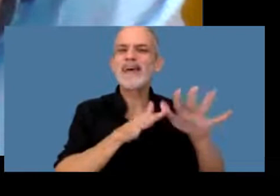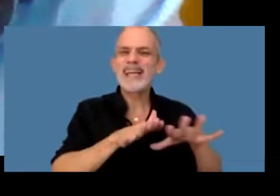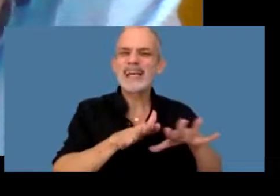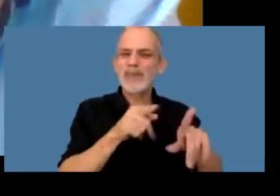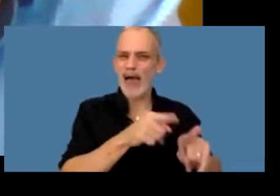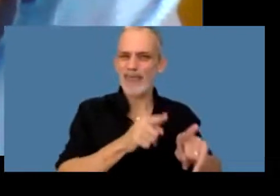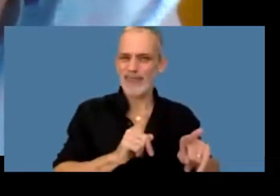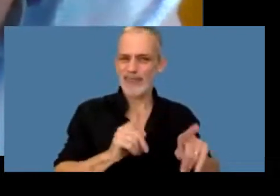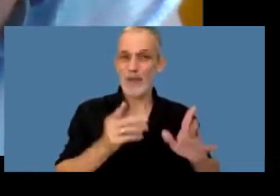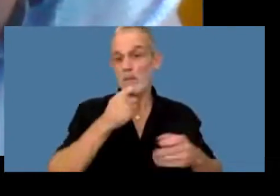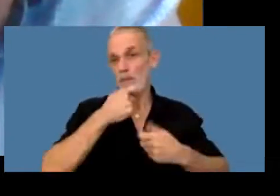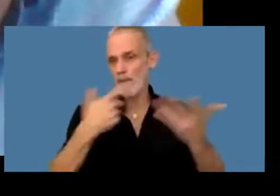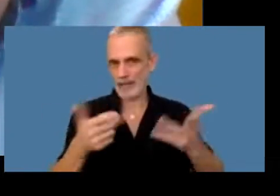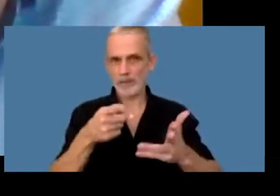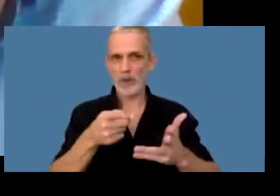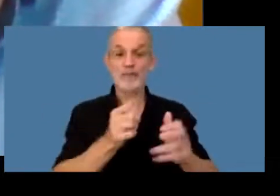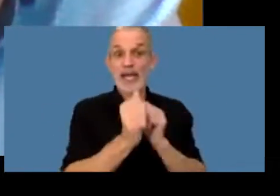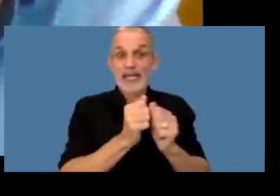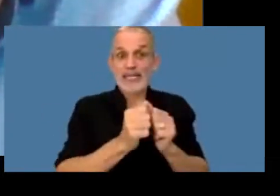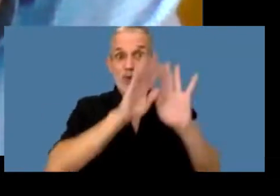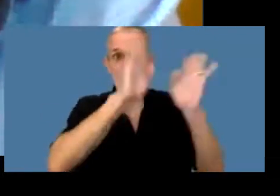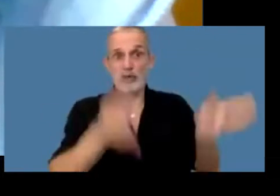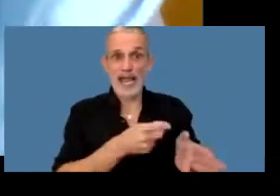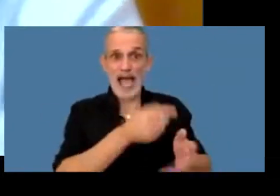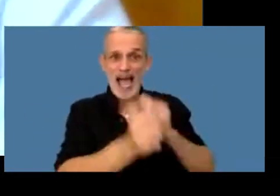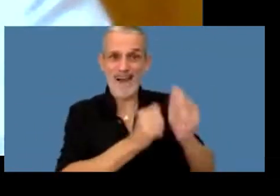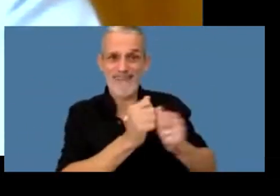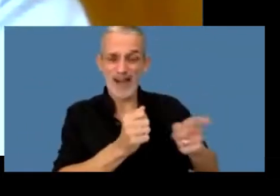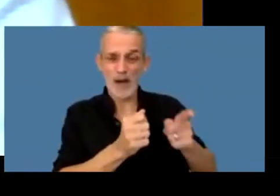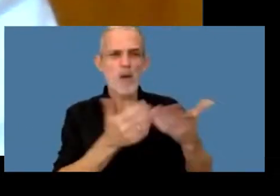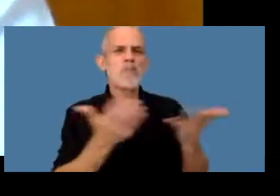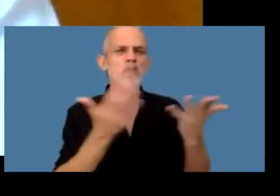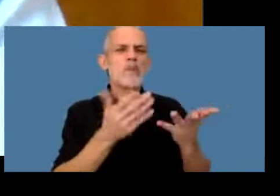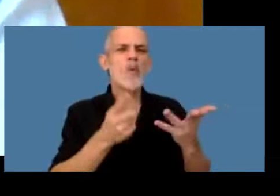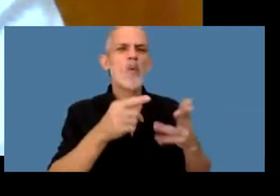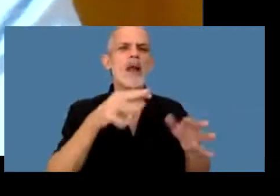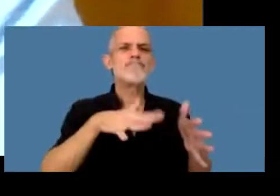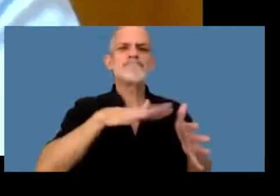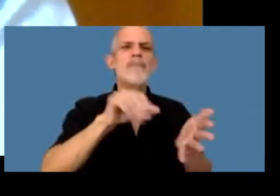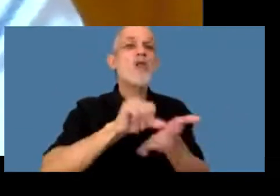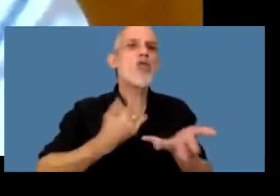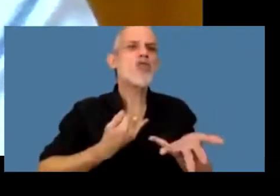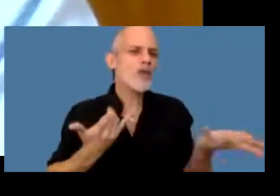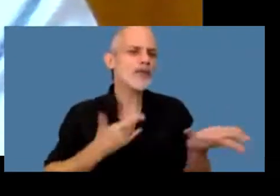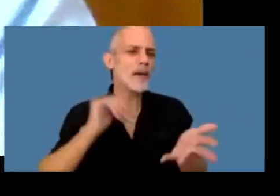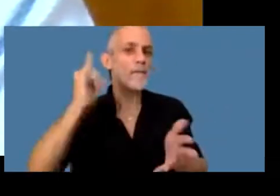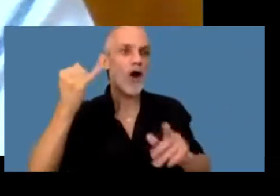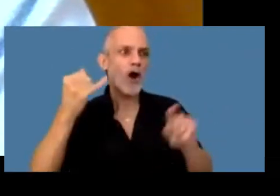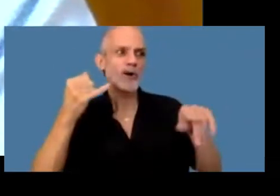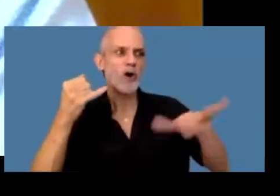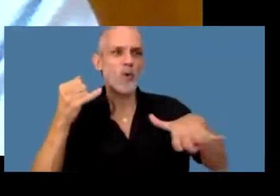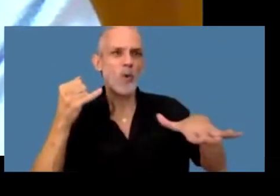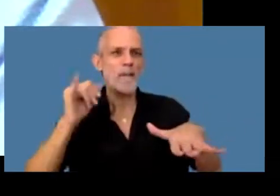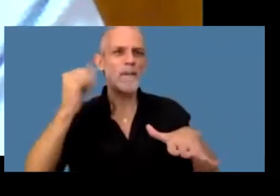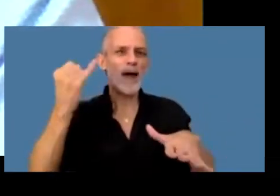Por ejemplo, si es una industria, tendrá que ver en qué jurisdicción le convendrá radicarse, porque todavía hay cuestiones del Pacto Federal